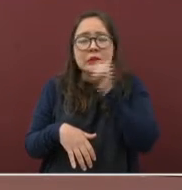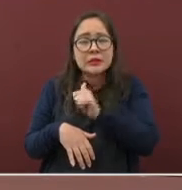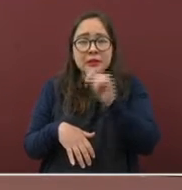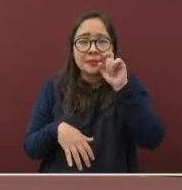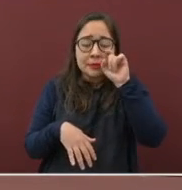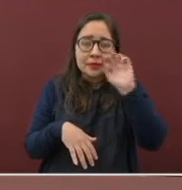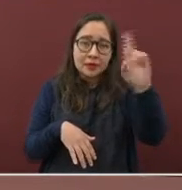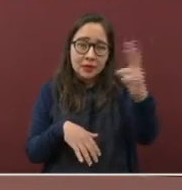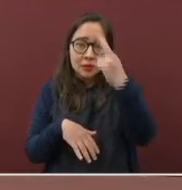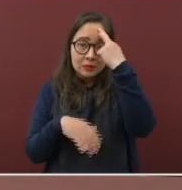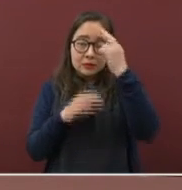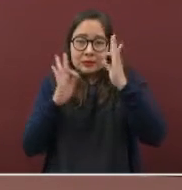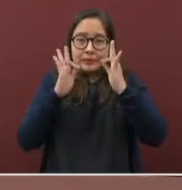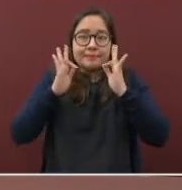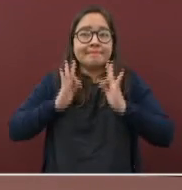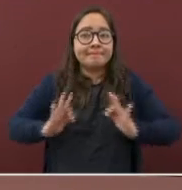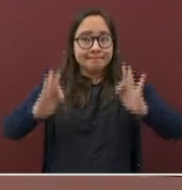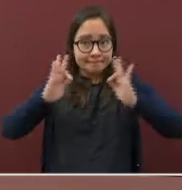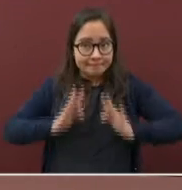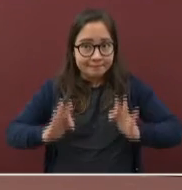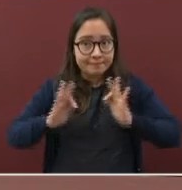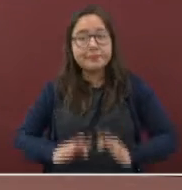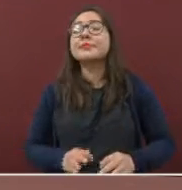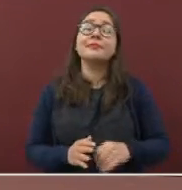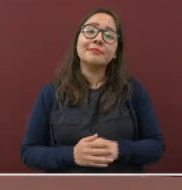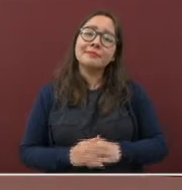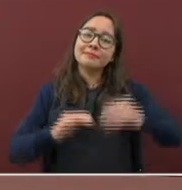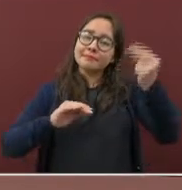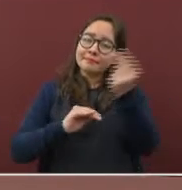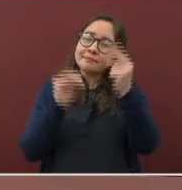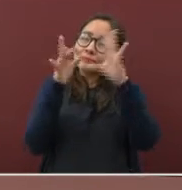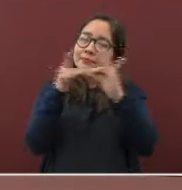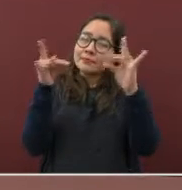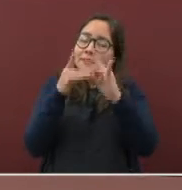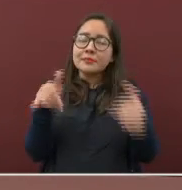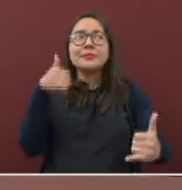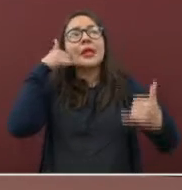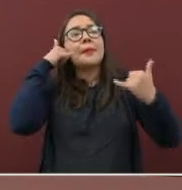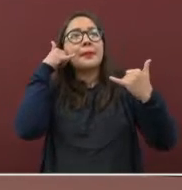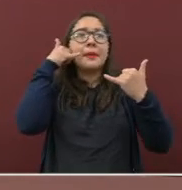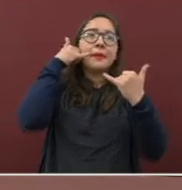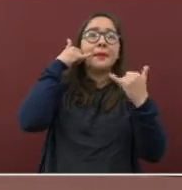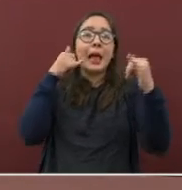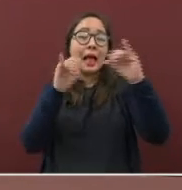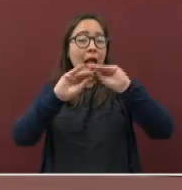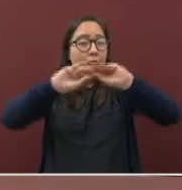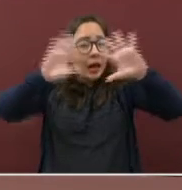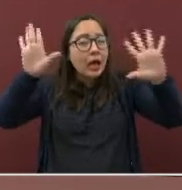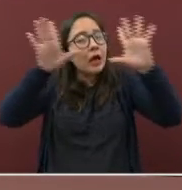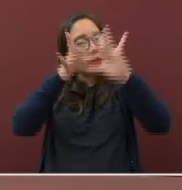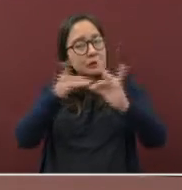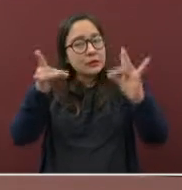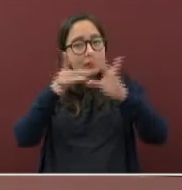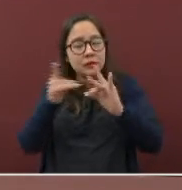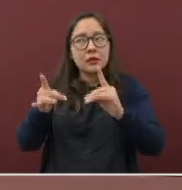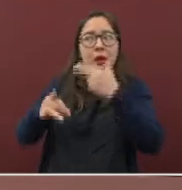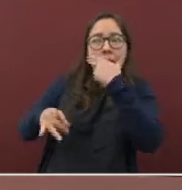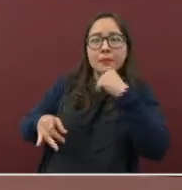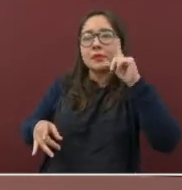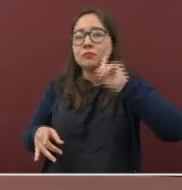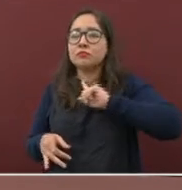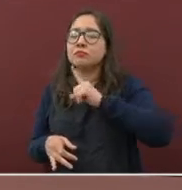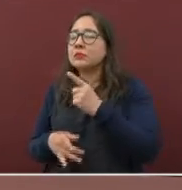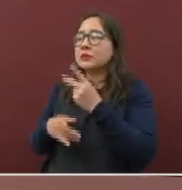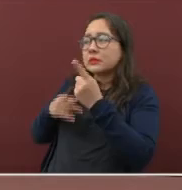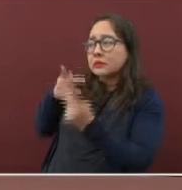guardar la calma trata de ser lo más claro posible cuando brinden la información que te solicite el o la operadora de la línea de